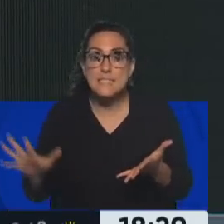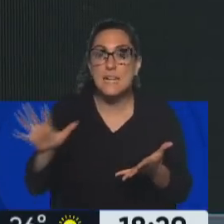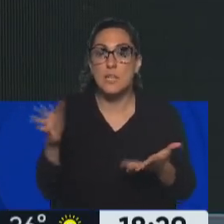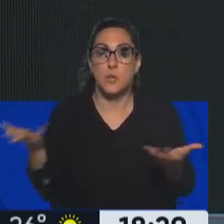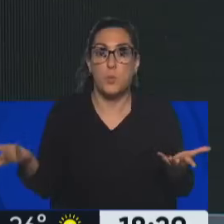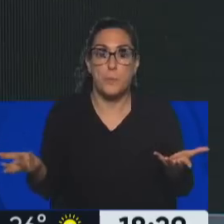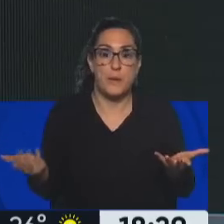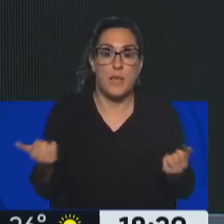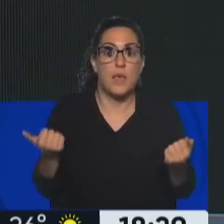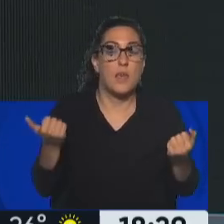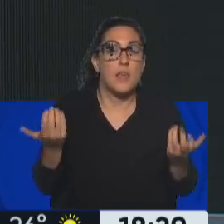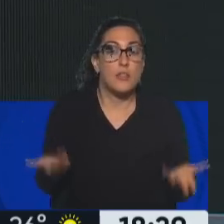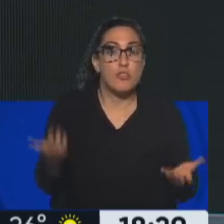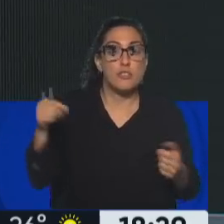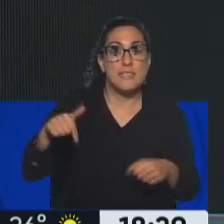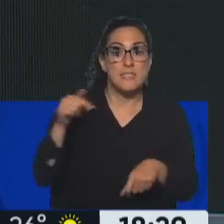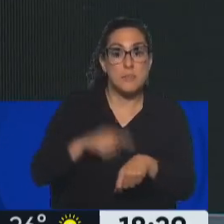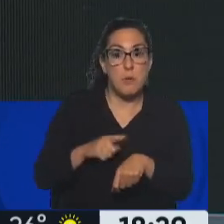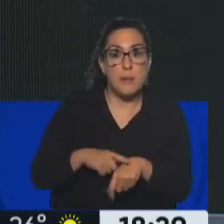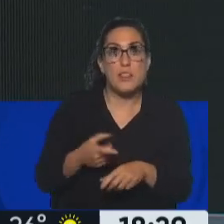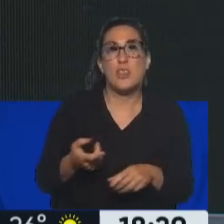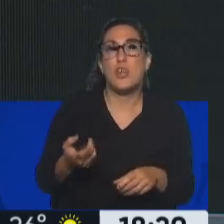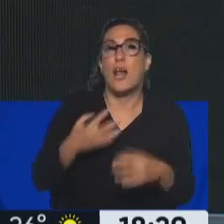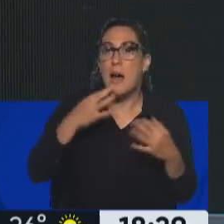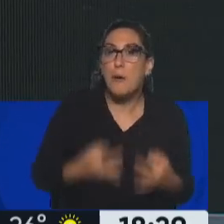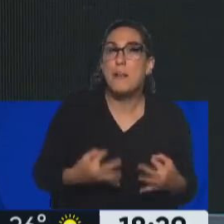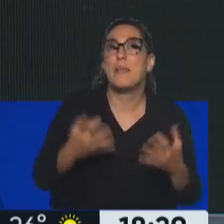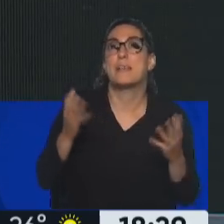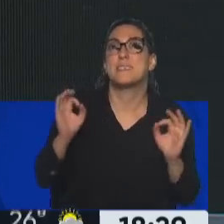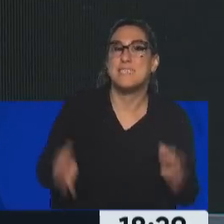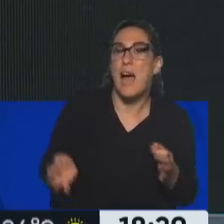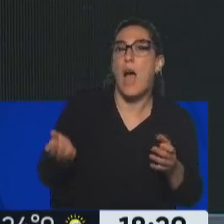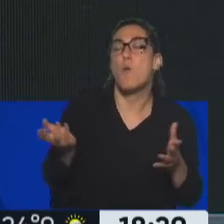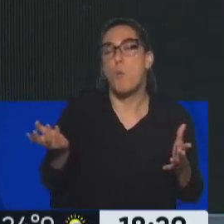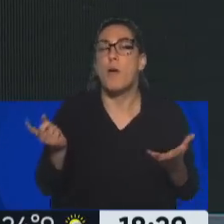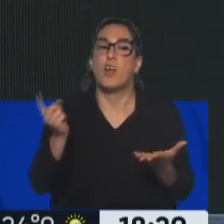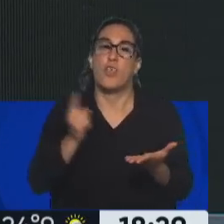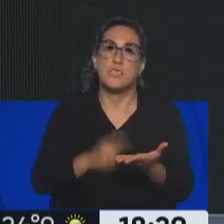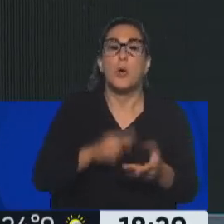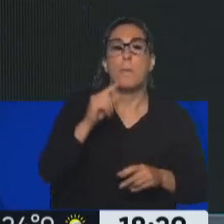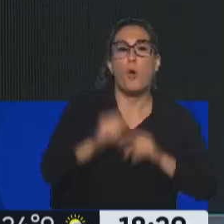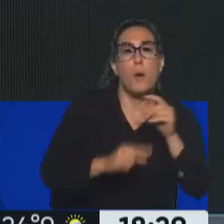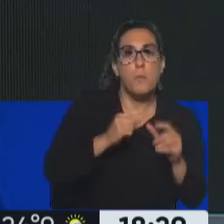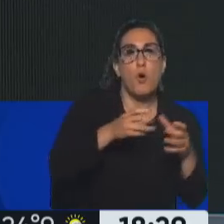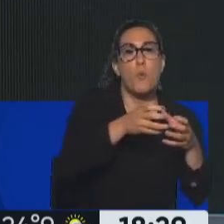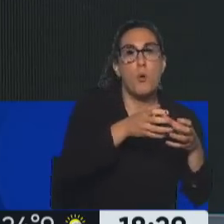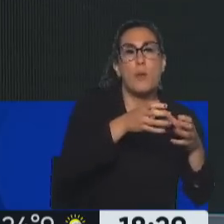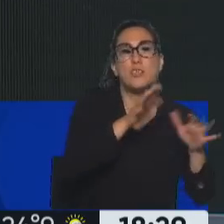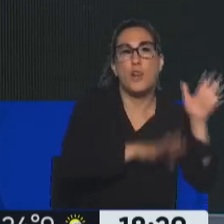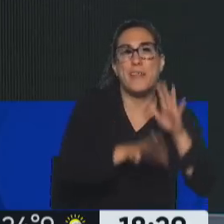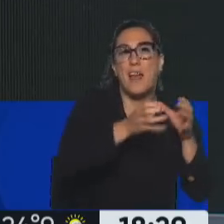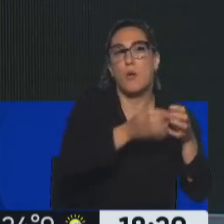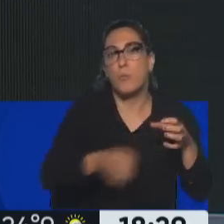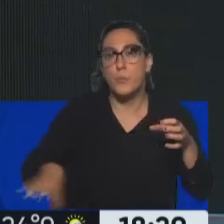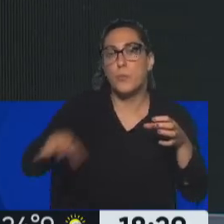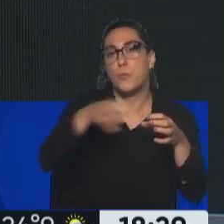grande. Entonces no es cierto que es lo que puede pasar como para decir, bueno, se irá trasladando población de manera ordenada.